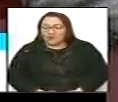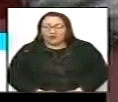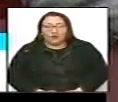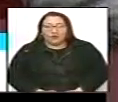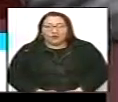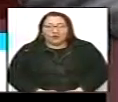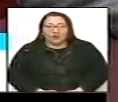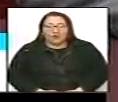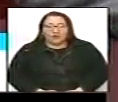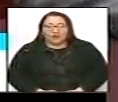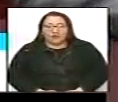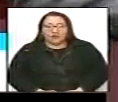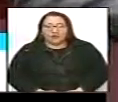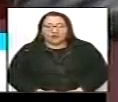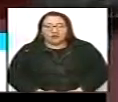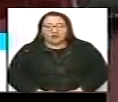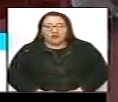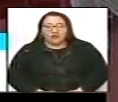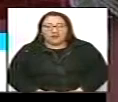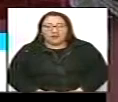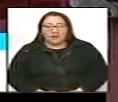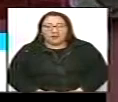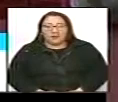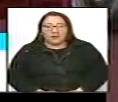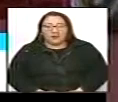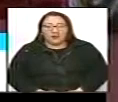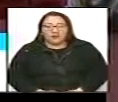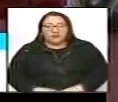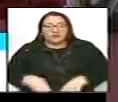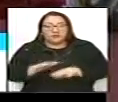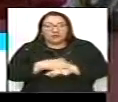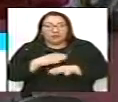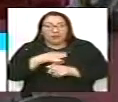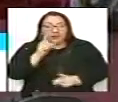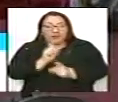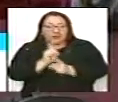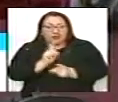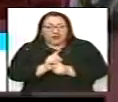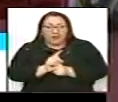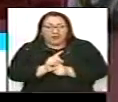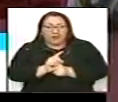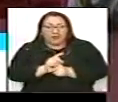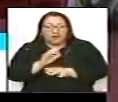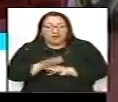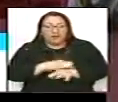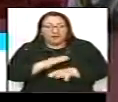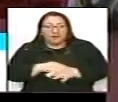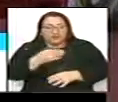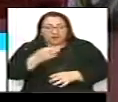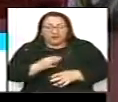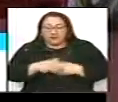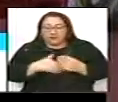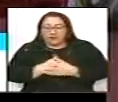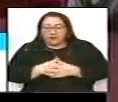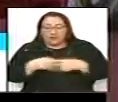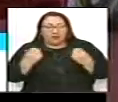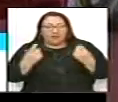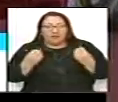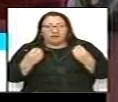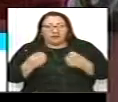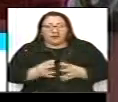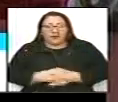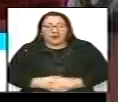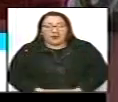y, digamos, el encubrimiento personal y el encubrimiento real. No entiendo por qué